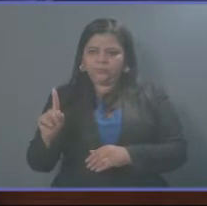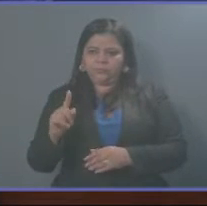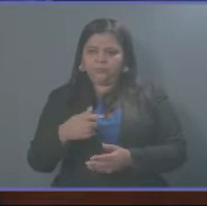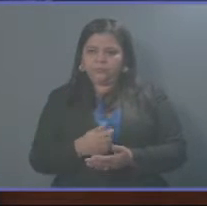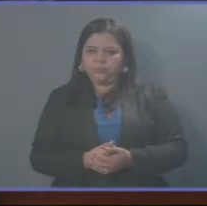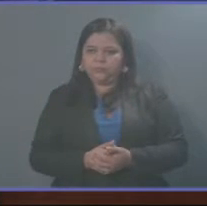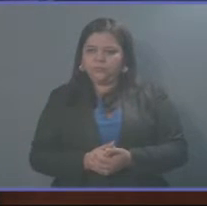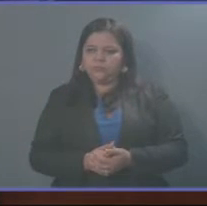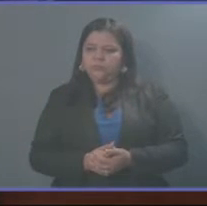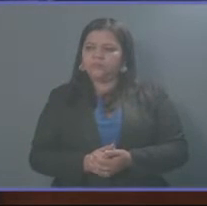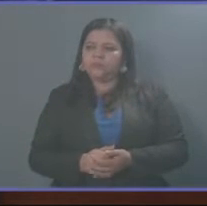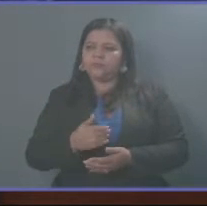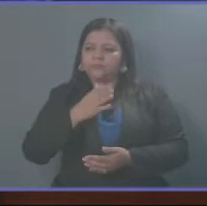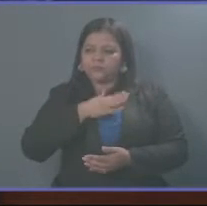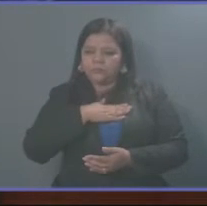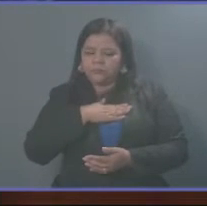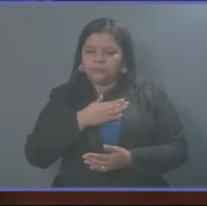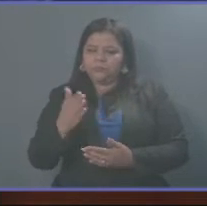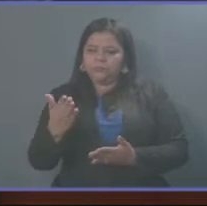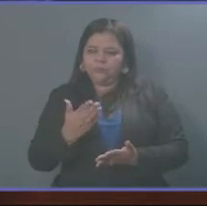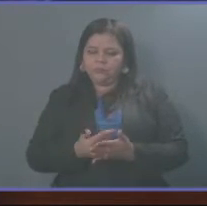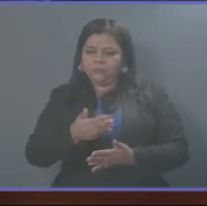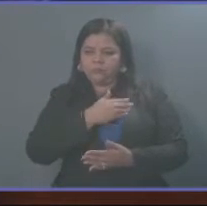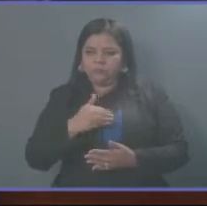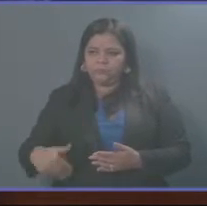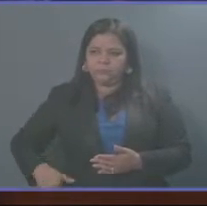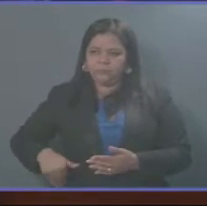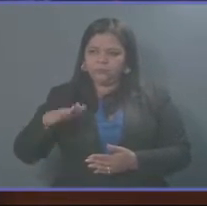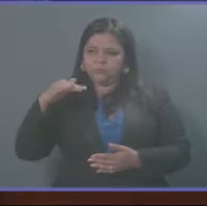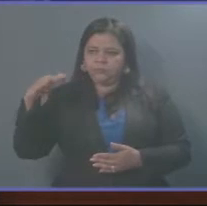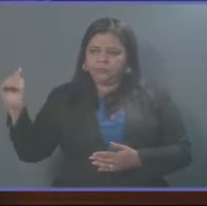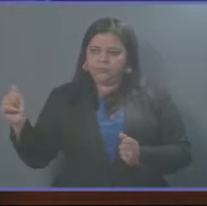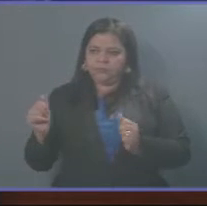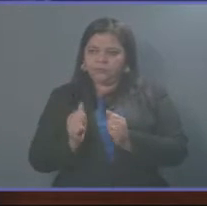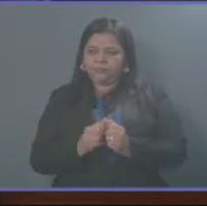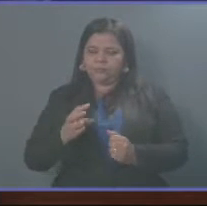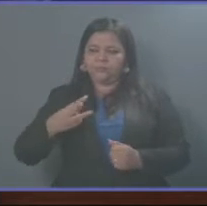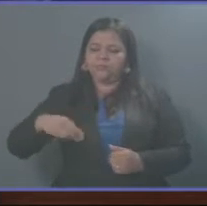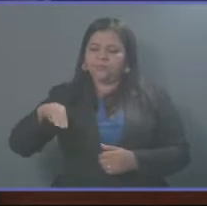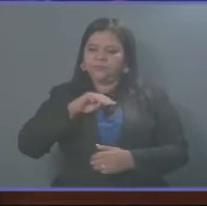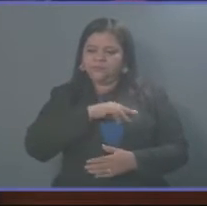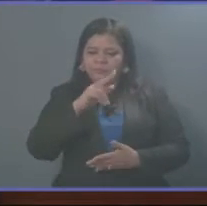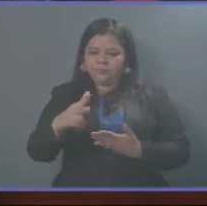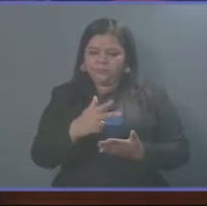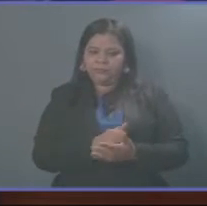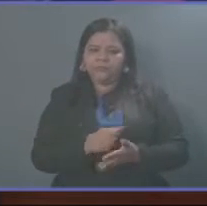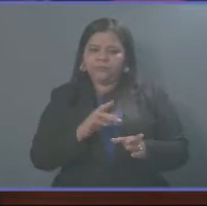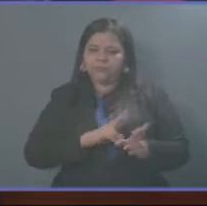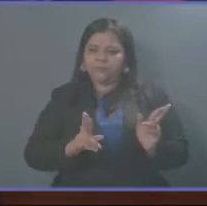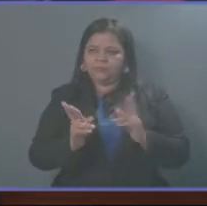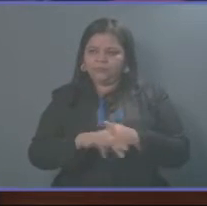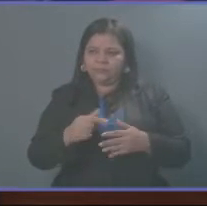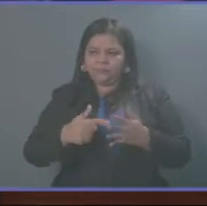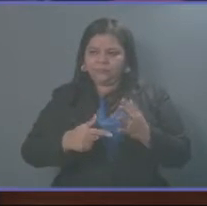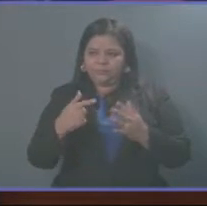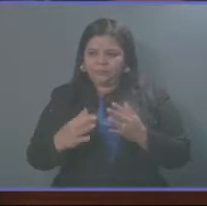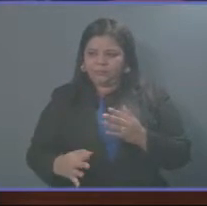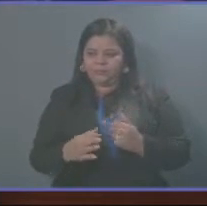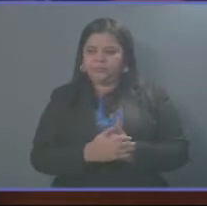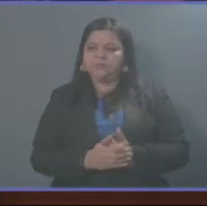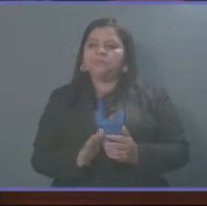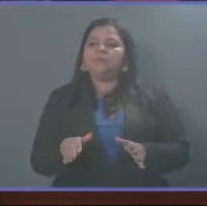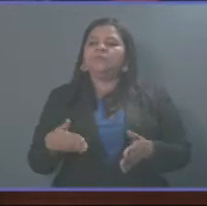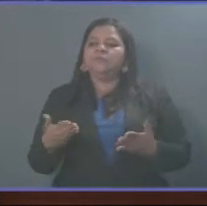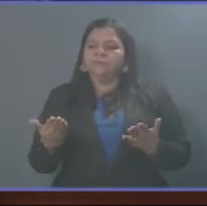1508-11-2019-1, que contiene iniciativa del Presidente de la República por medio del Ministro de Hacienda en el sentido de que se reforme la Ley de Presupuesto a fin